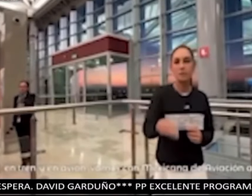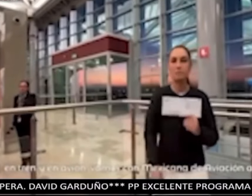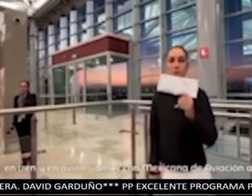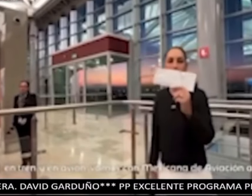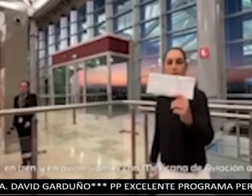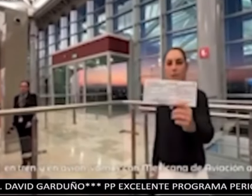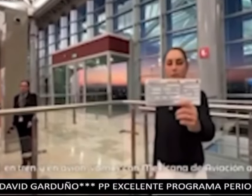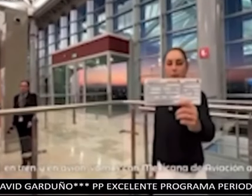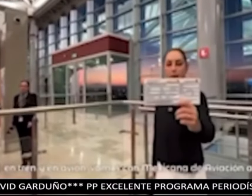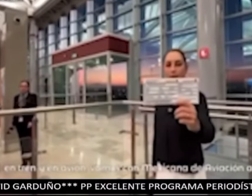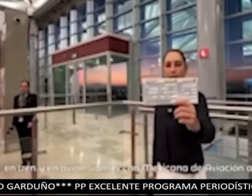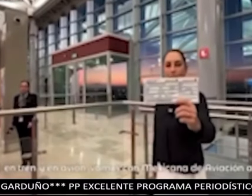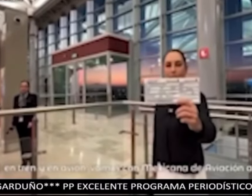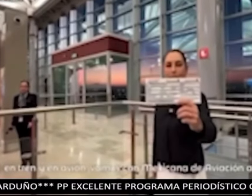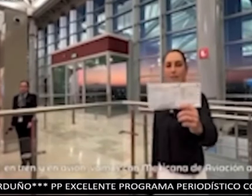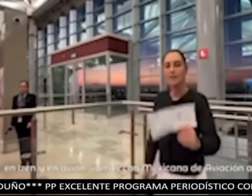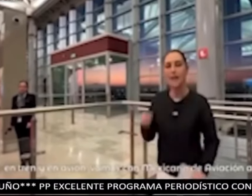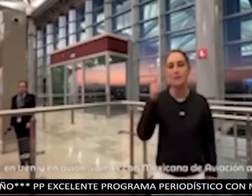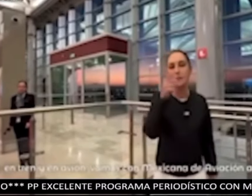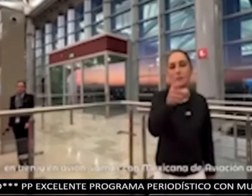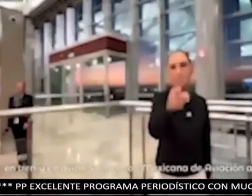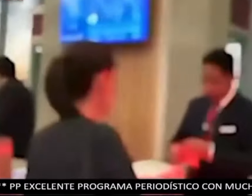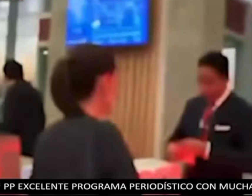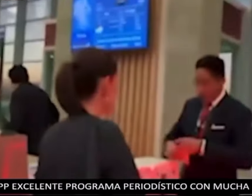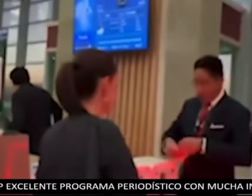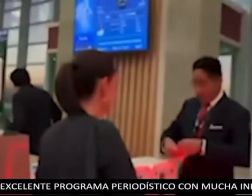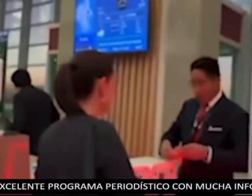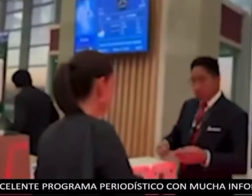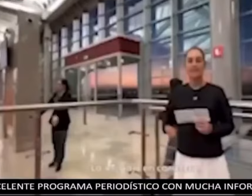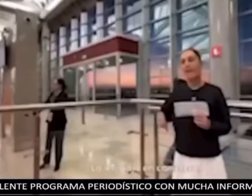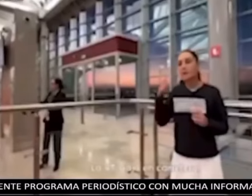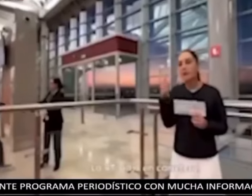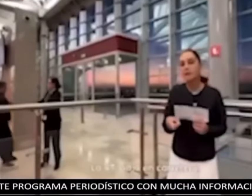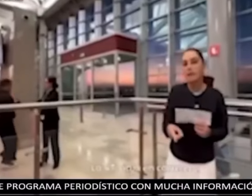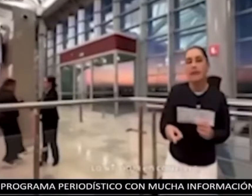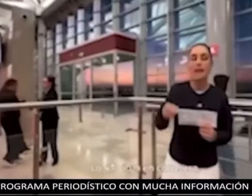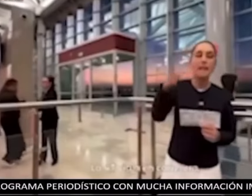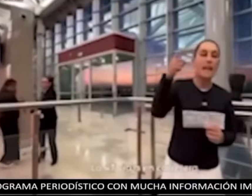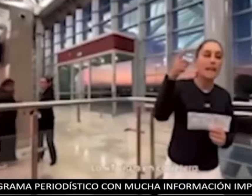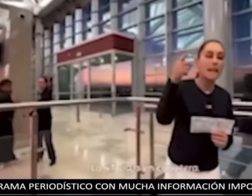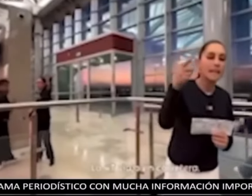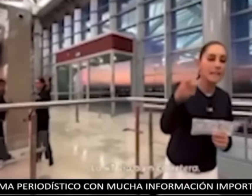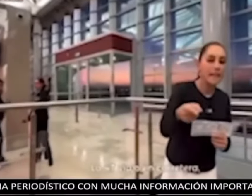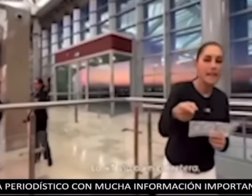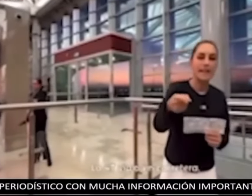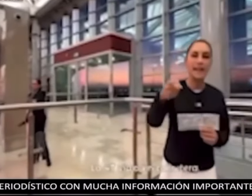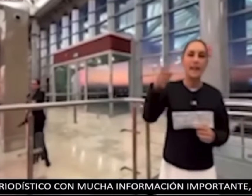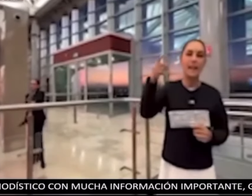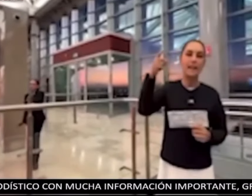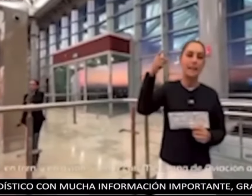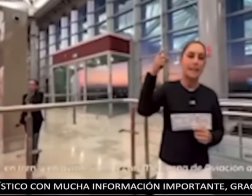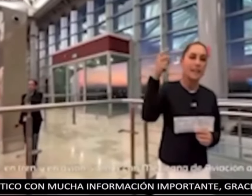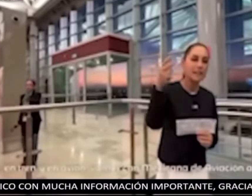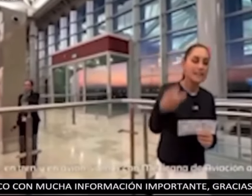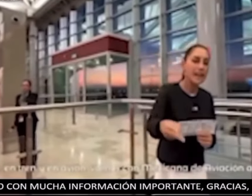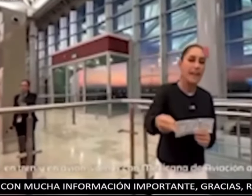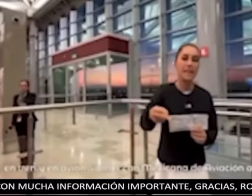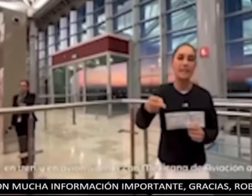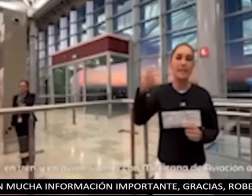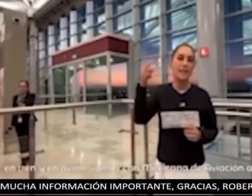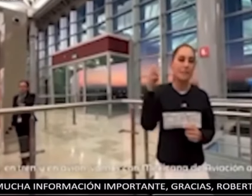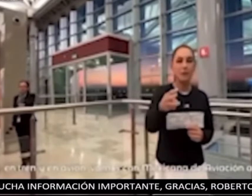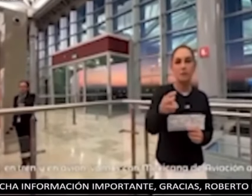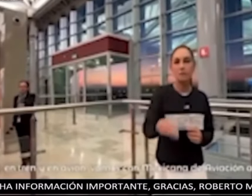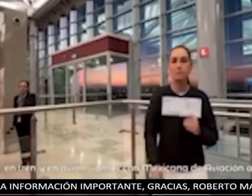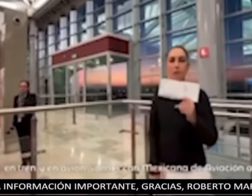ver. Vamos con Mexicana de Aviación. La 4T viaja en carretera, y en